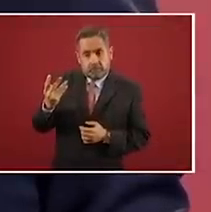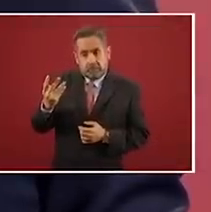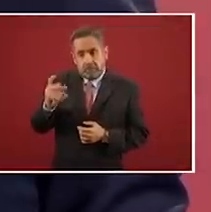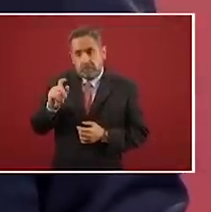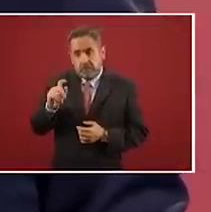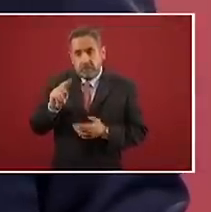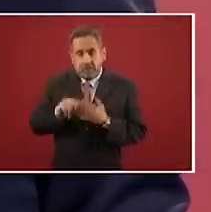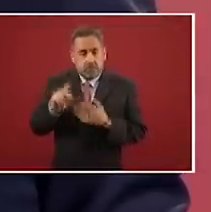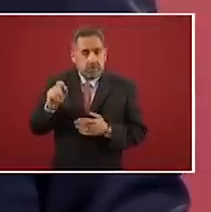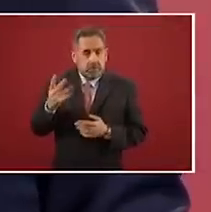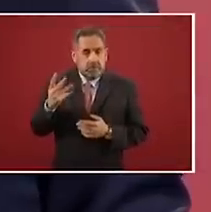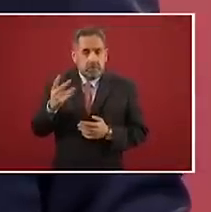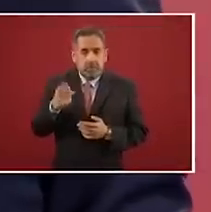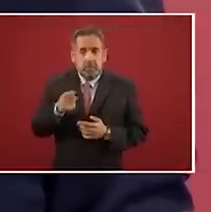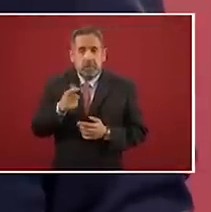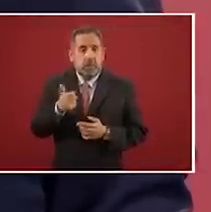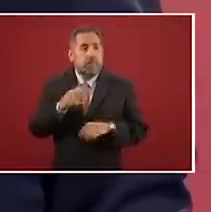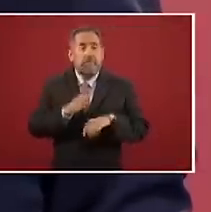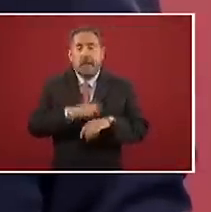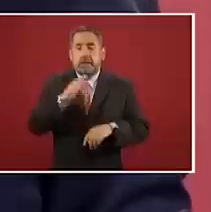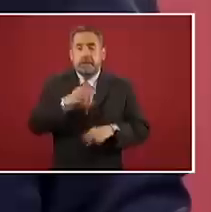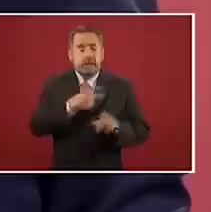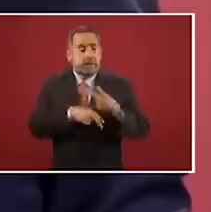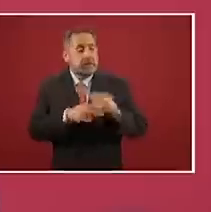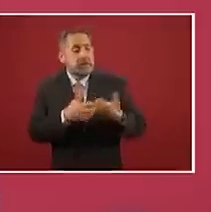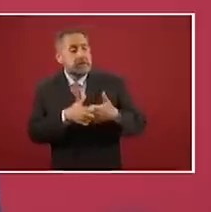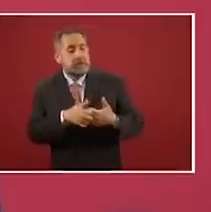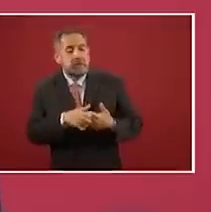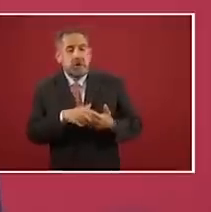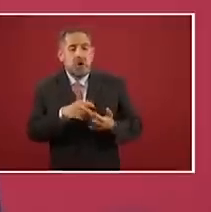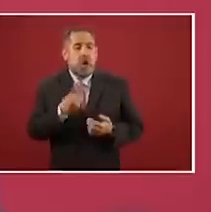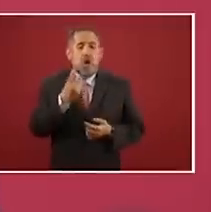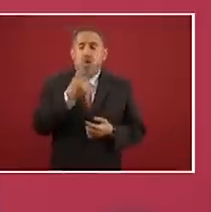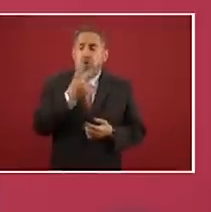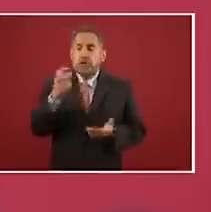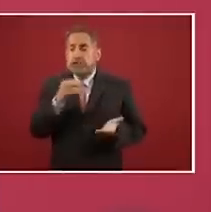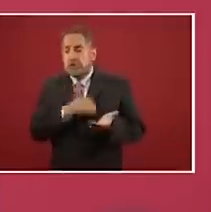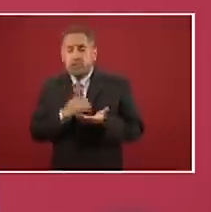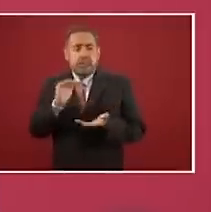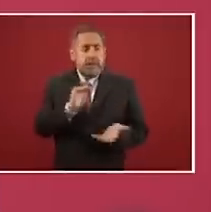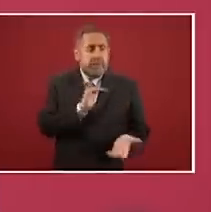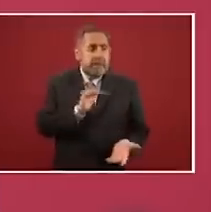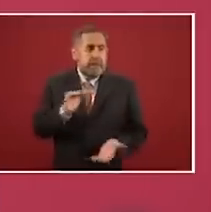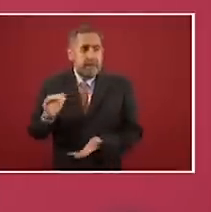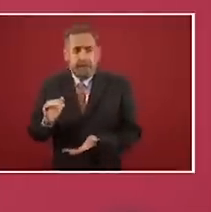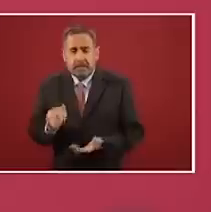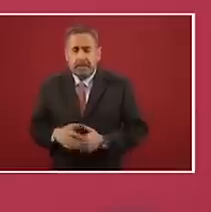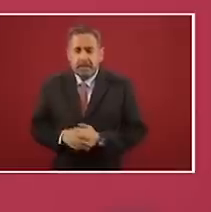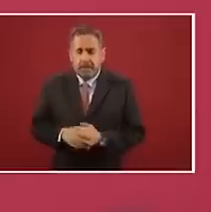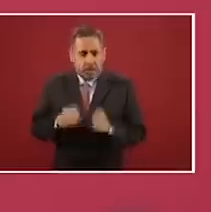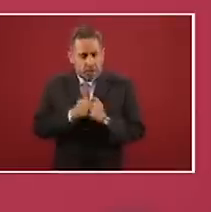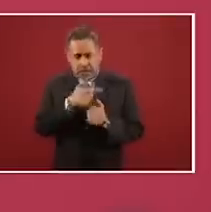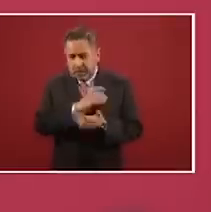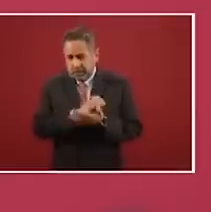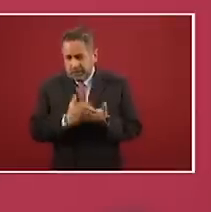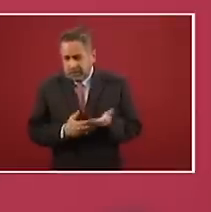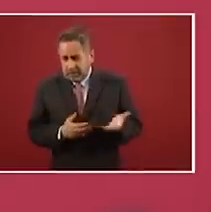van a aumentar la producción en 200,000 barriles con estos